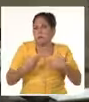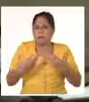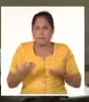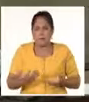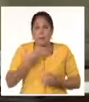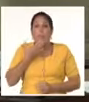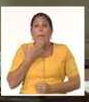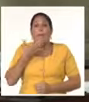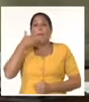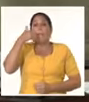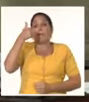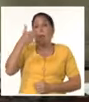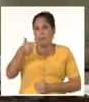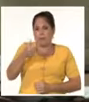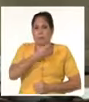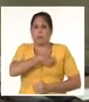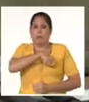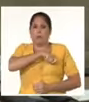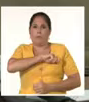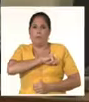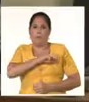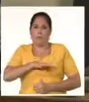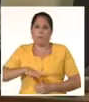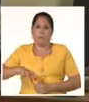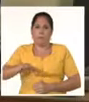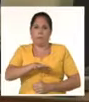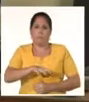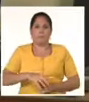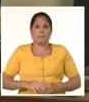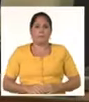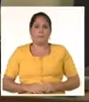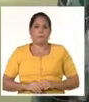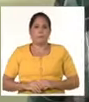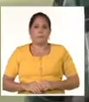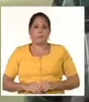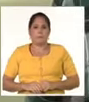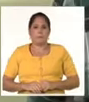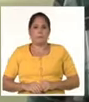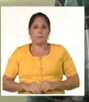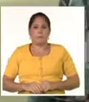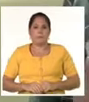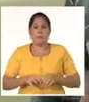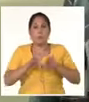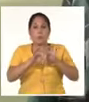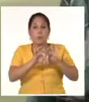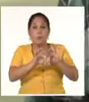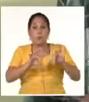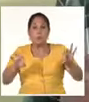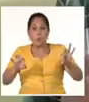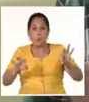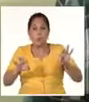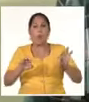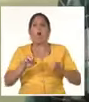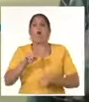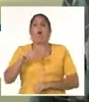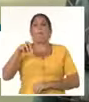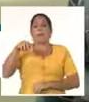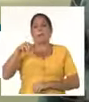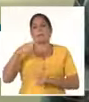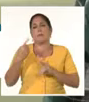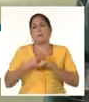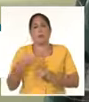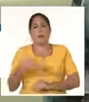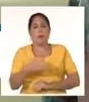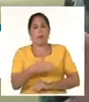benefician a la población damnificada están la tubería en maí en baracoa y en San